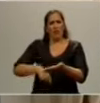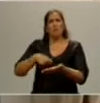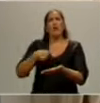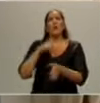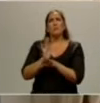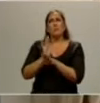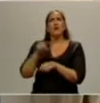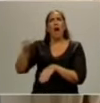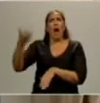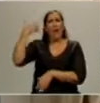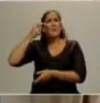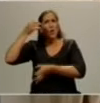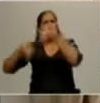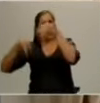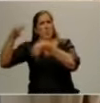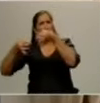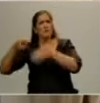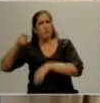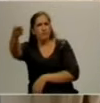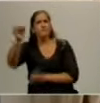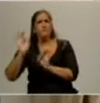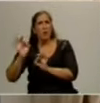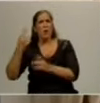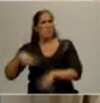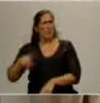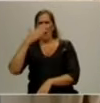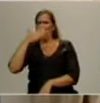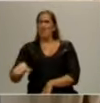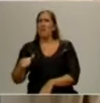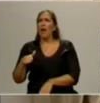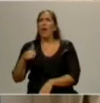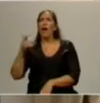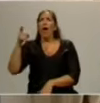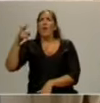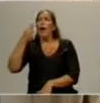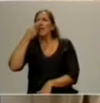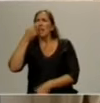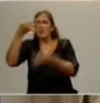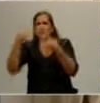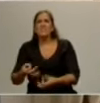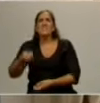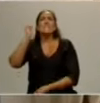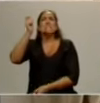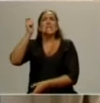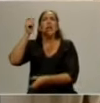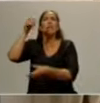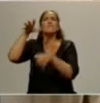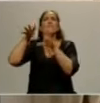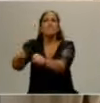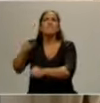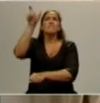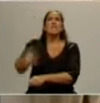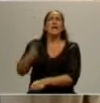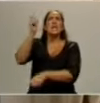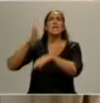juicio, pero no había verdad, no había interés en identificar quiénes eran realmente los autores y los